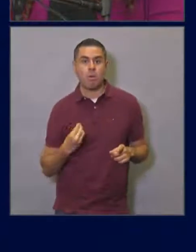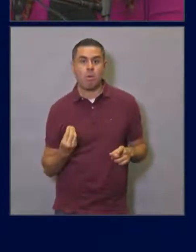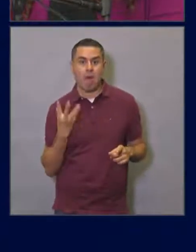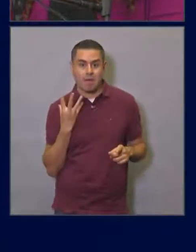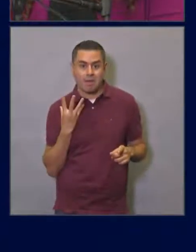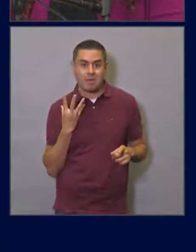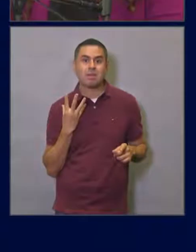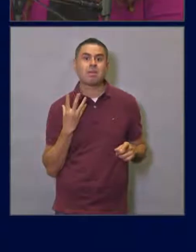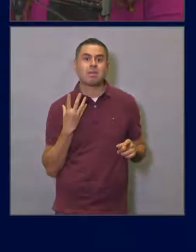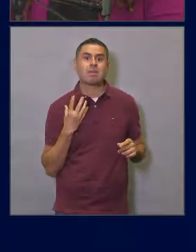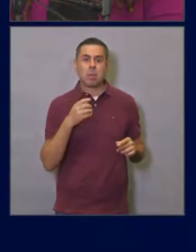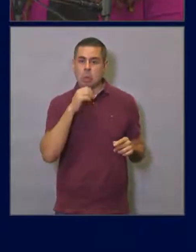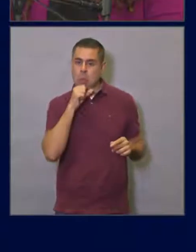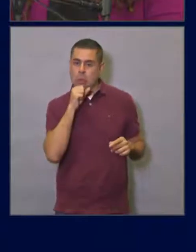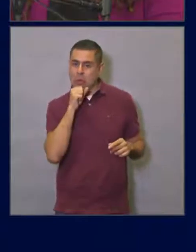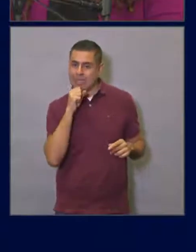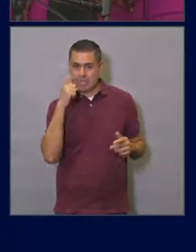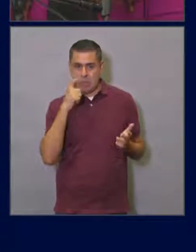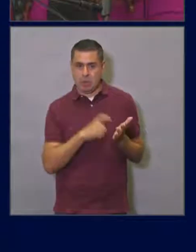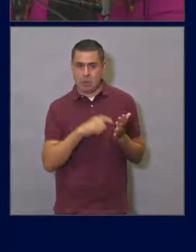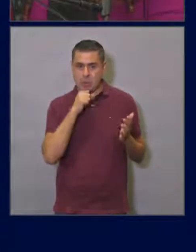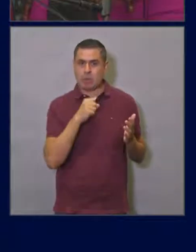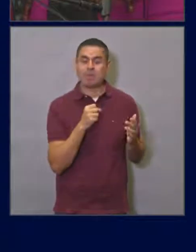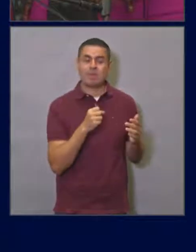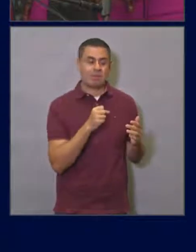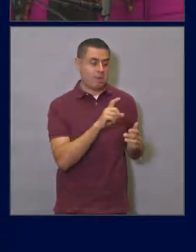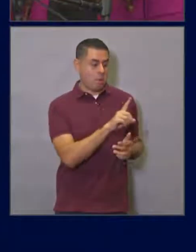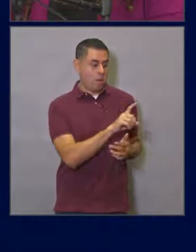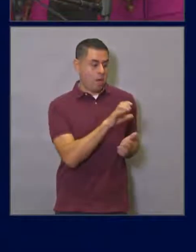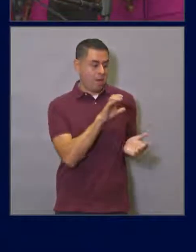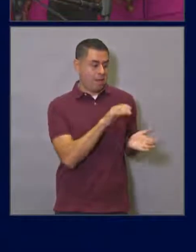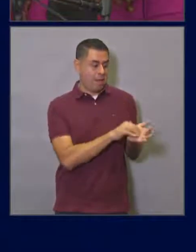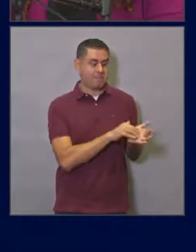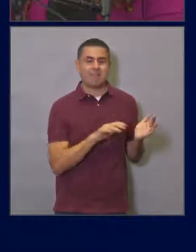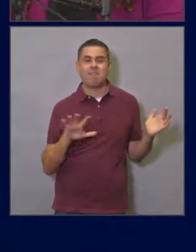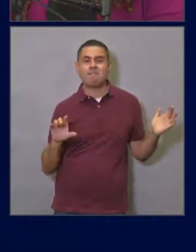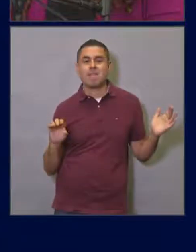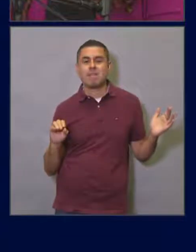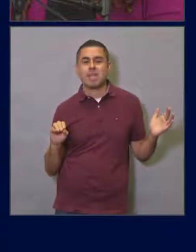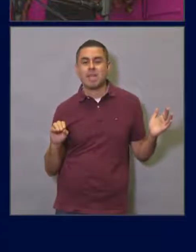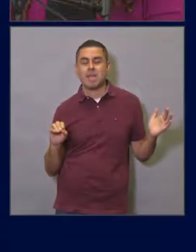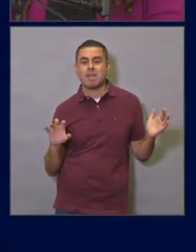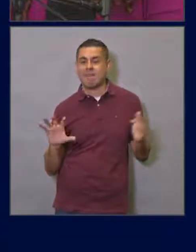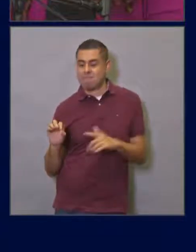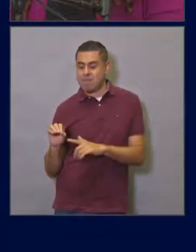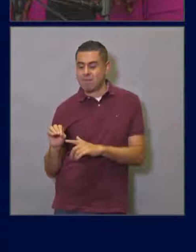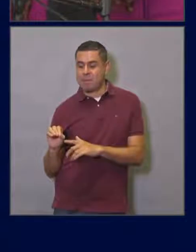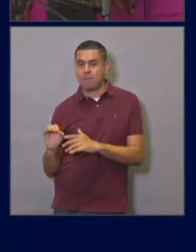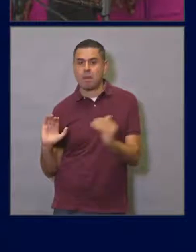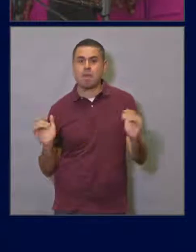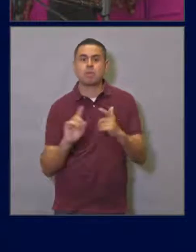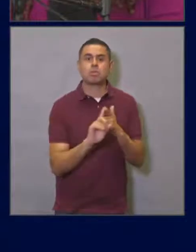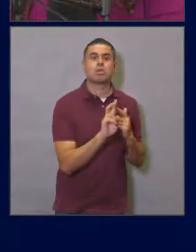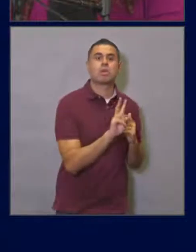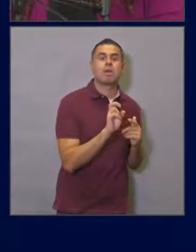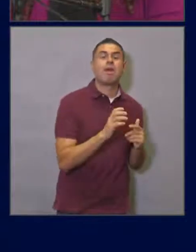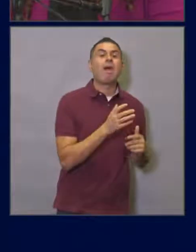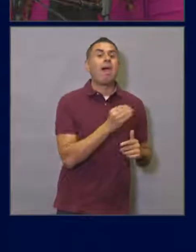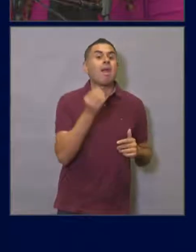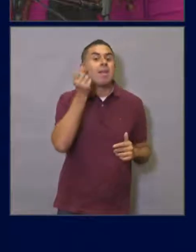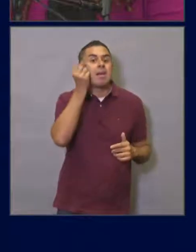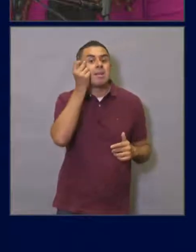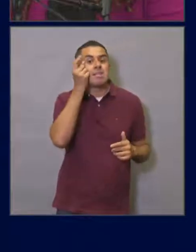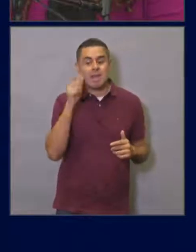blancos, la línea anaranjada, de 50 casos por cada 100,000 personas, y 5 veces mayor que la de los